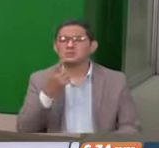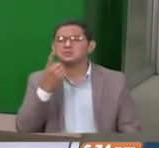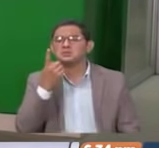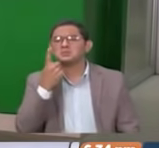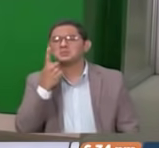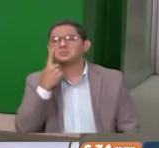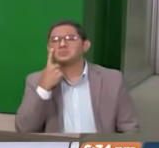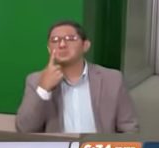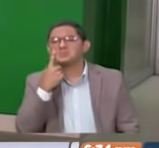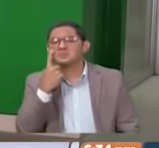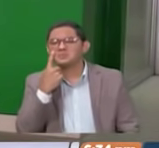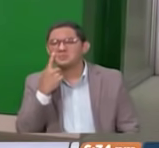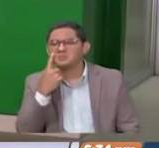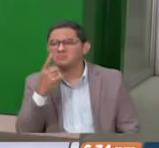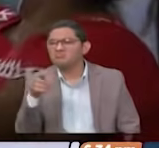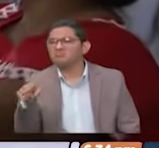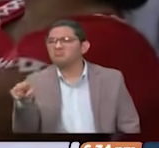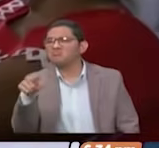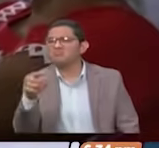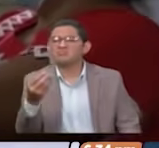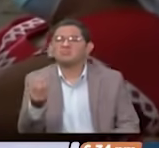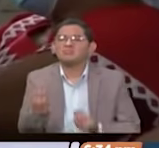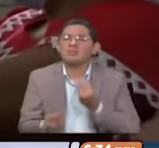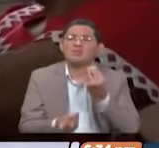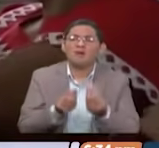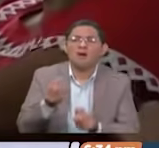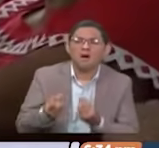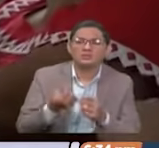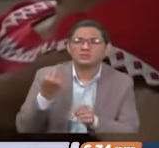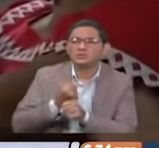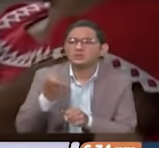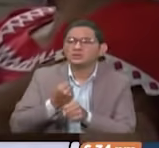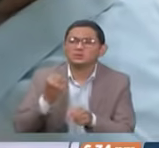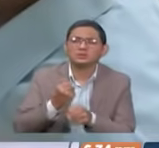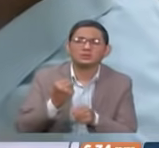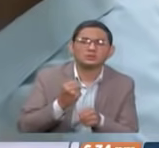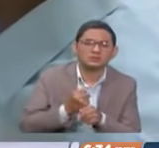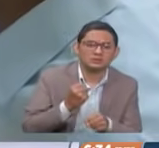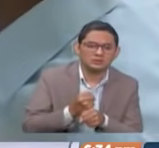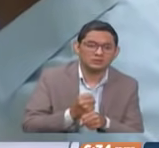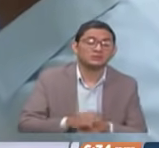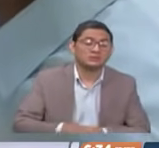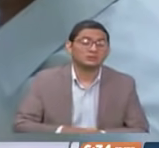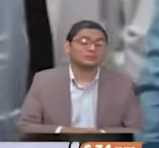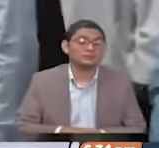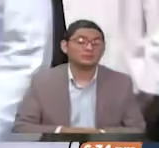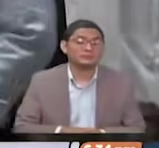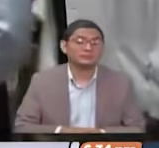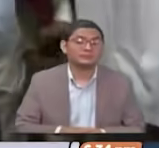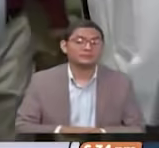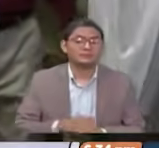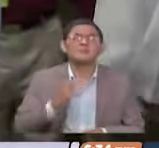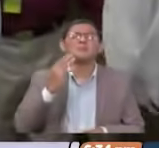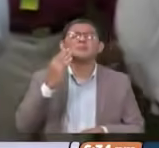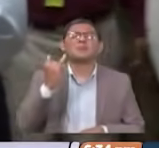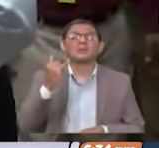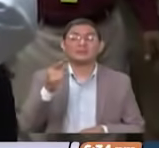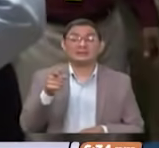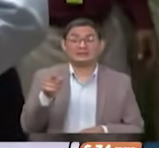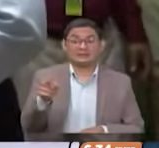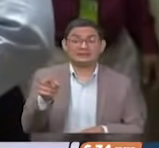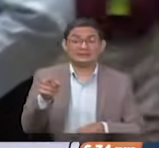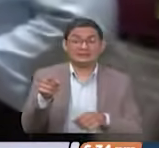que se desarrollan en esta sobre todo en esta parte que es importante para la capital